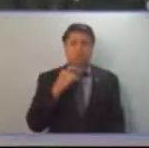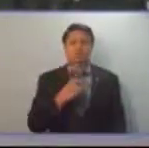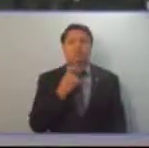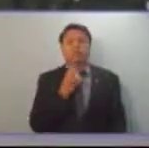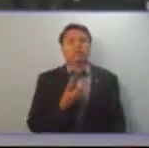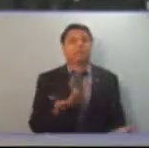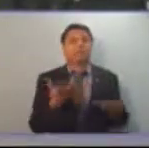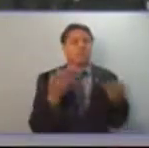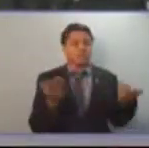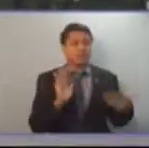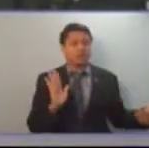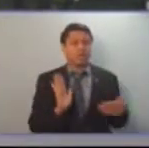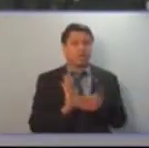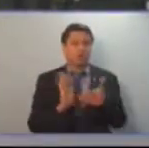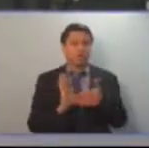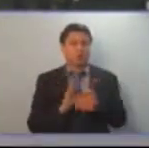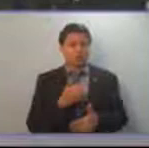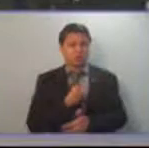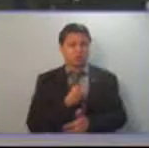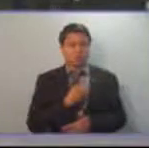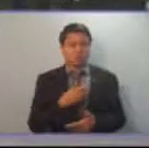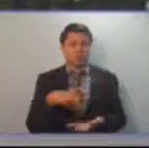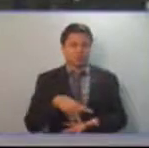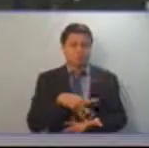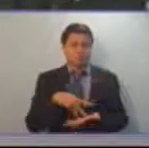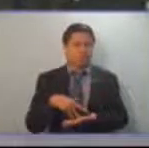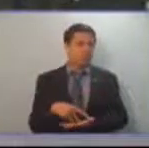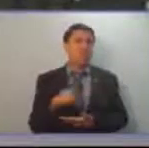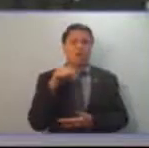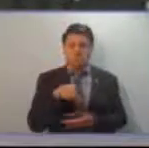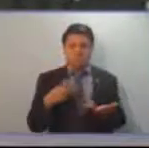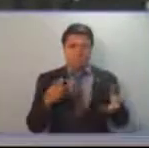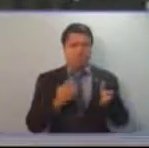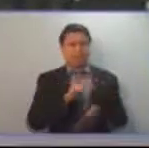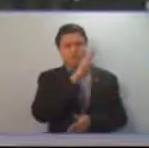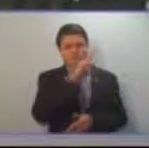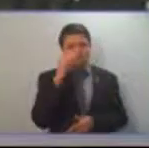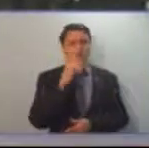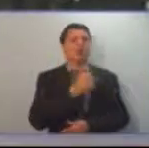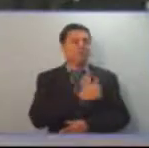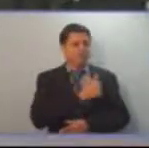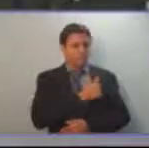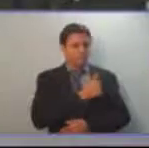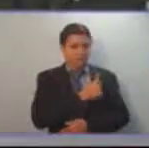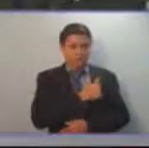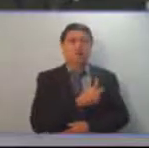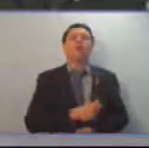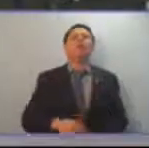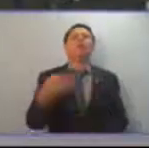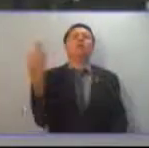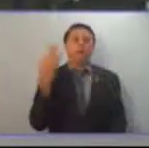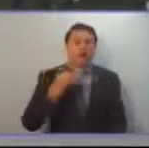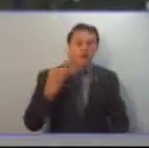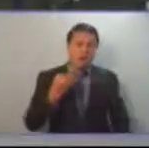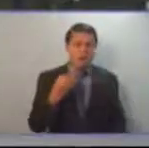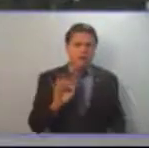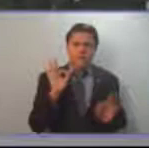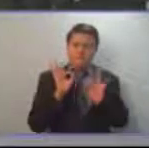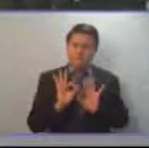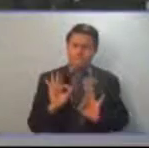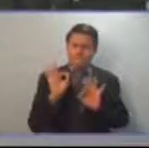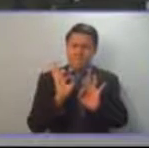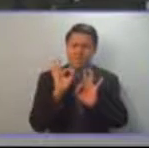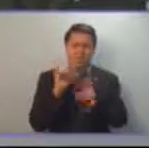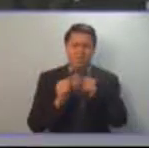atentaban contra sus propios ciudadanos. Hoy el Estado tiene un rol que debe de ser mejorado